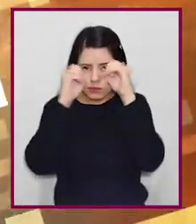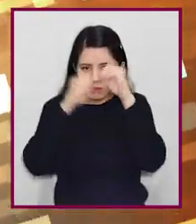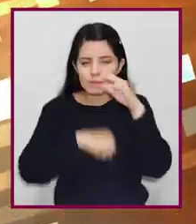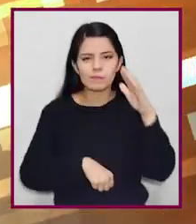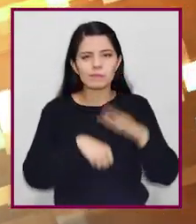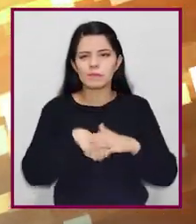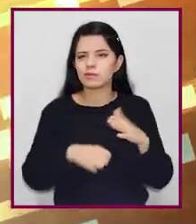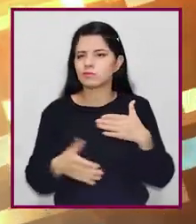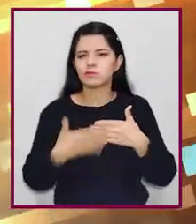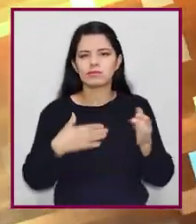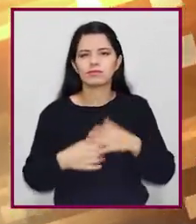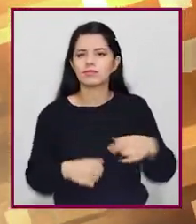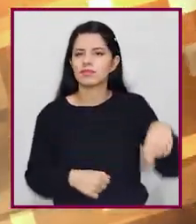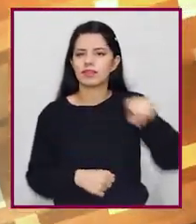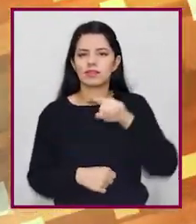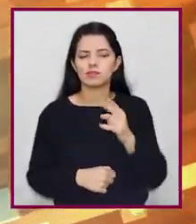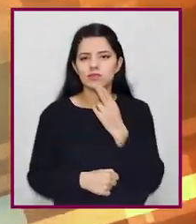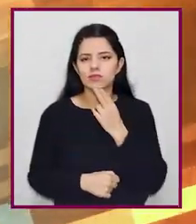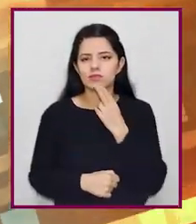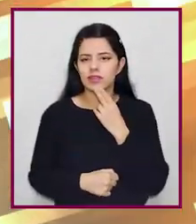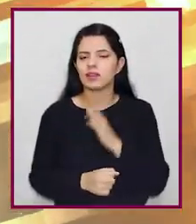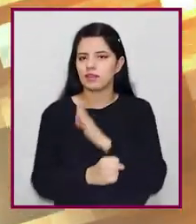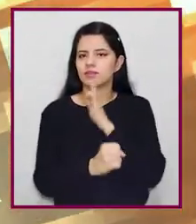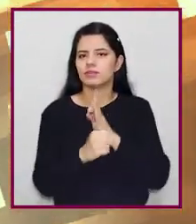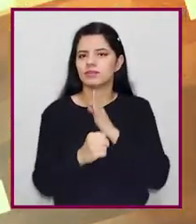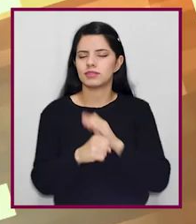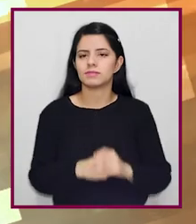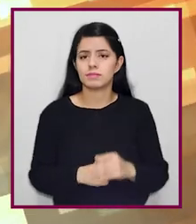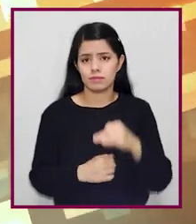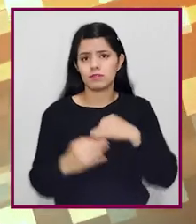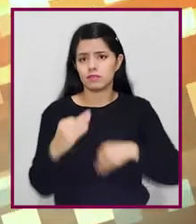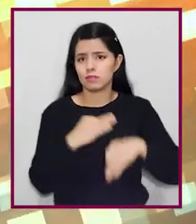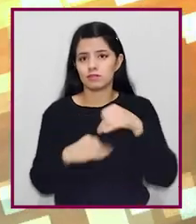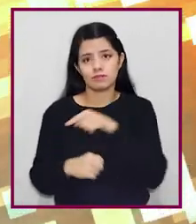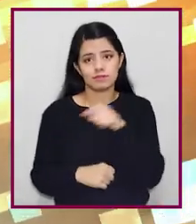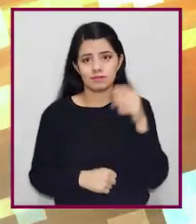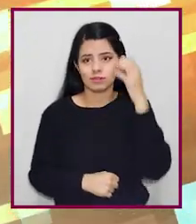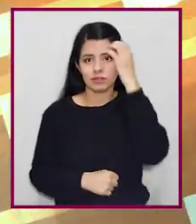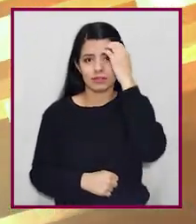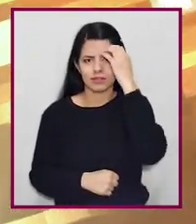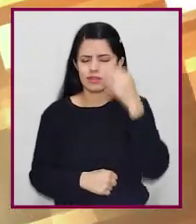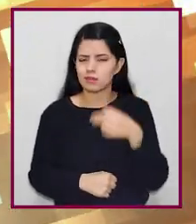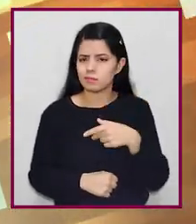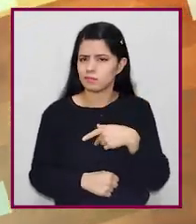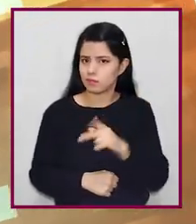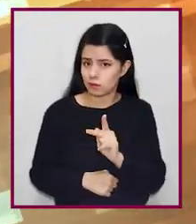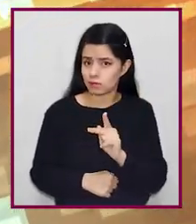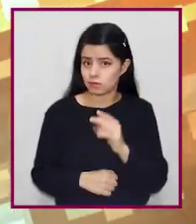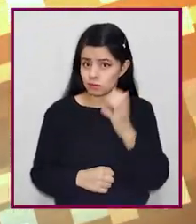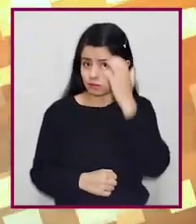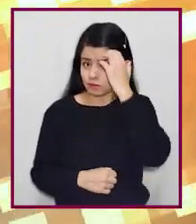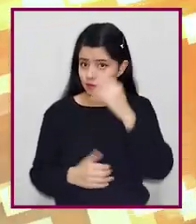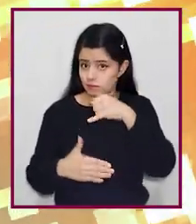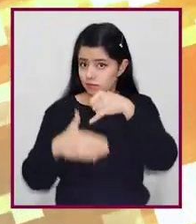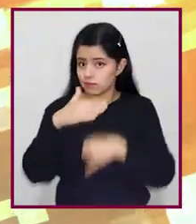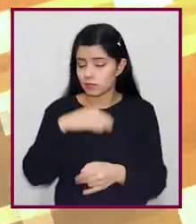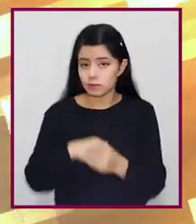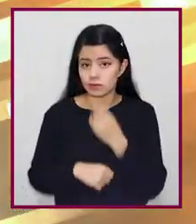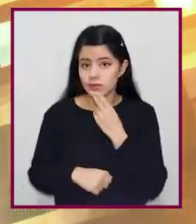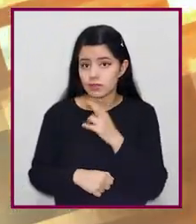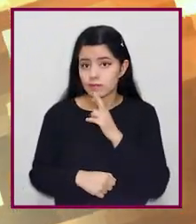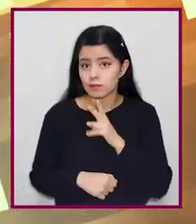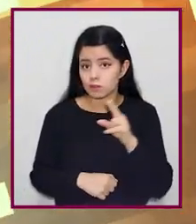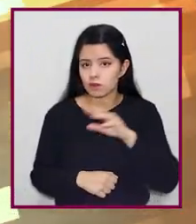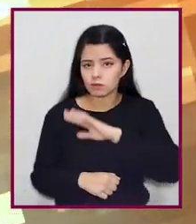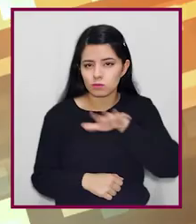y utilizado entre los internautas de la actualidad. Todo el mundo lo conocemos, pero ¿qué tanto sabemos utilizarlo para buscar